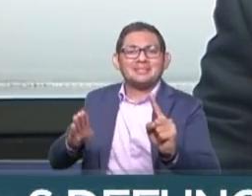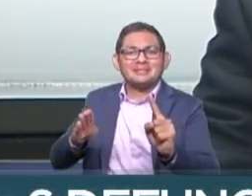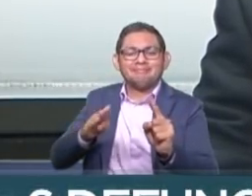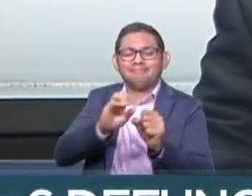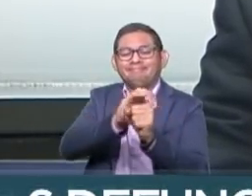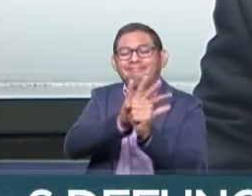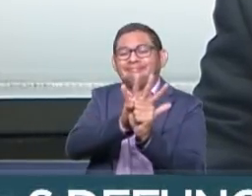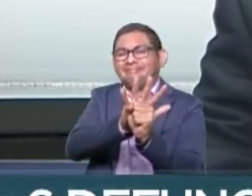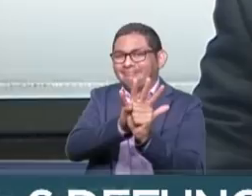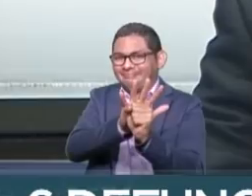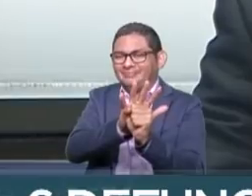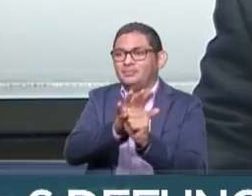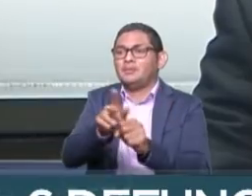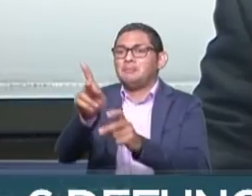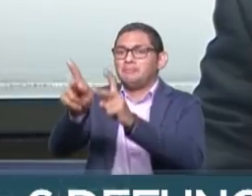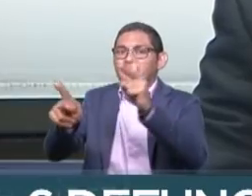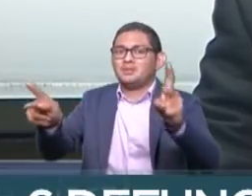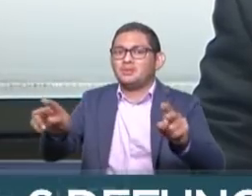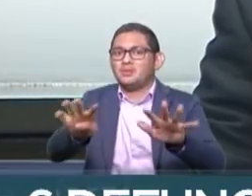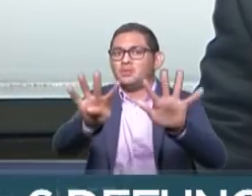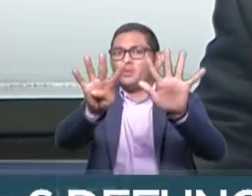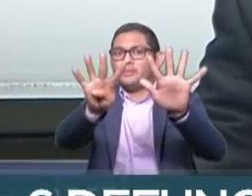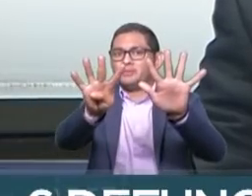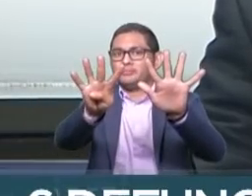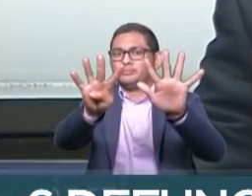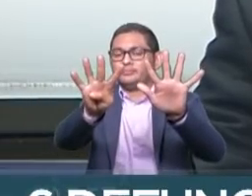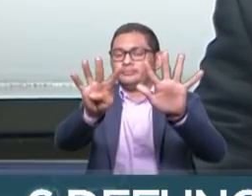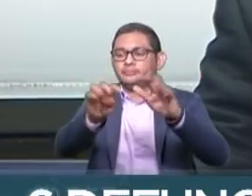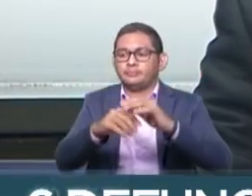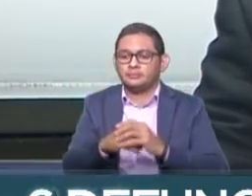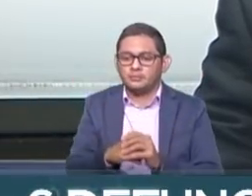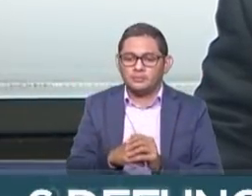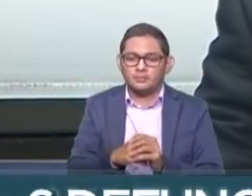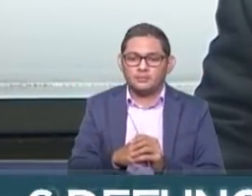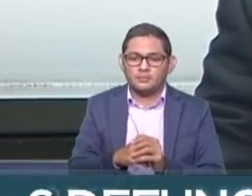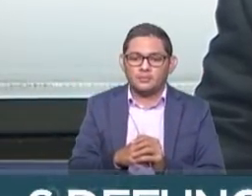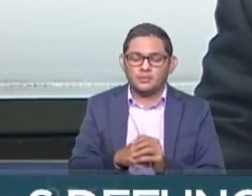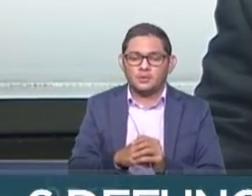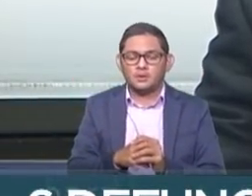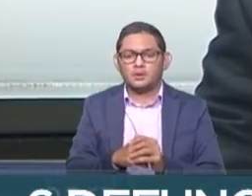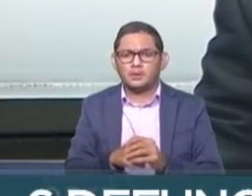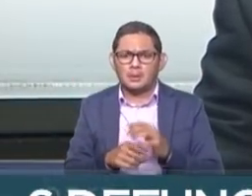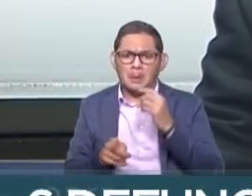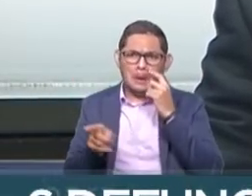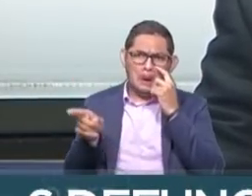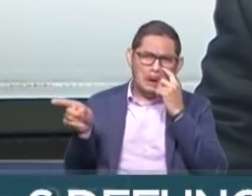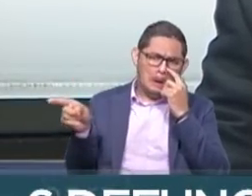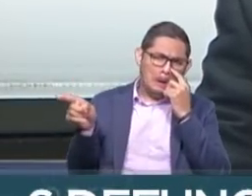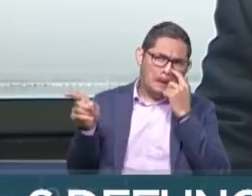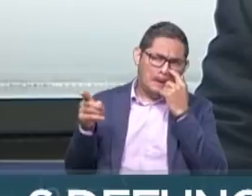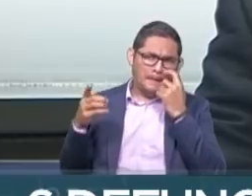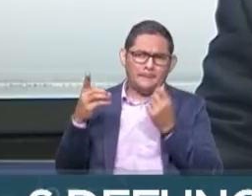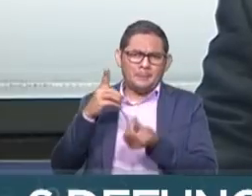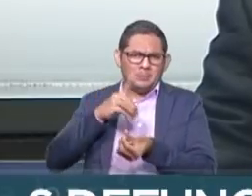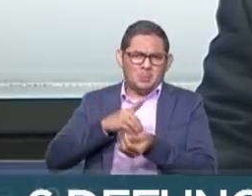Y aunque los datos informados por el doctor Labrador son